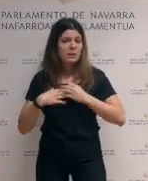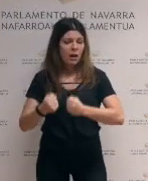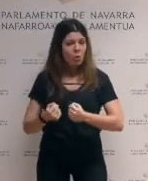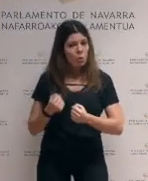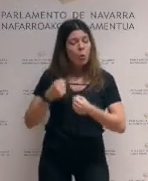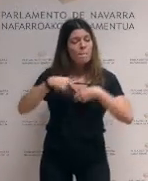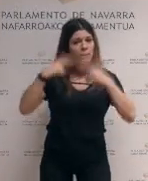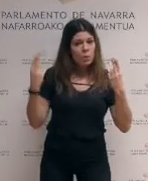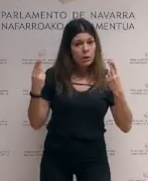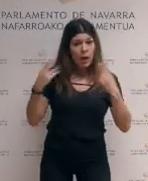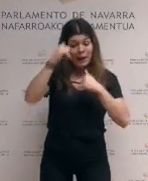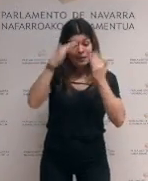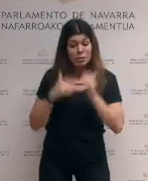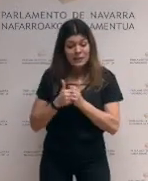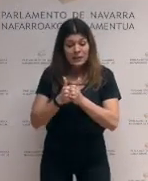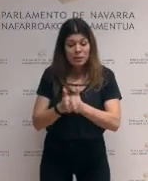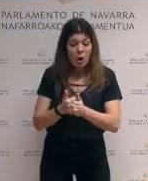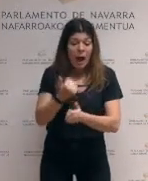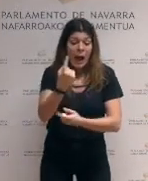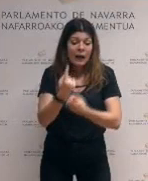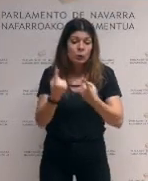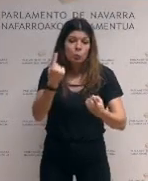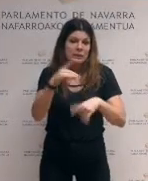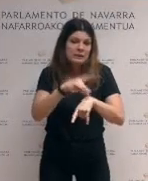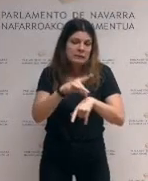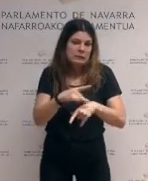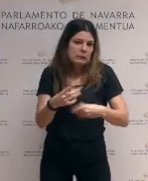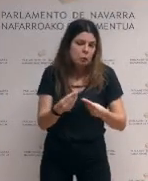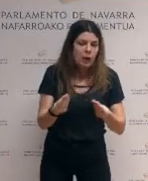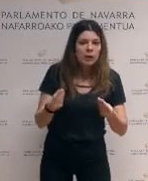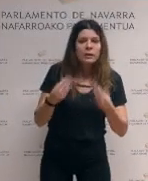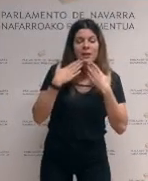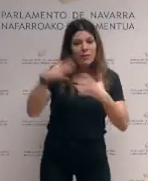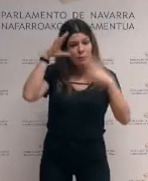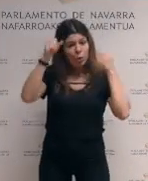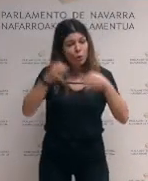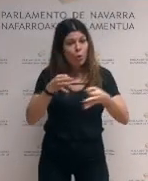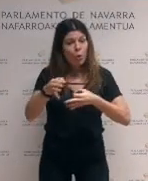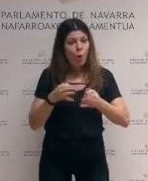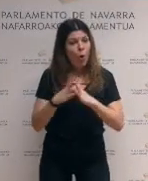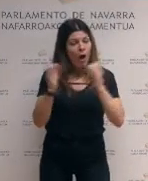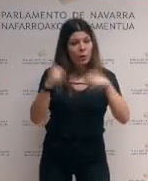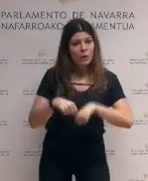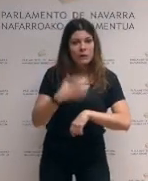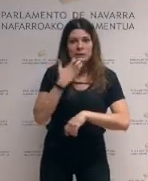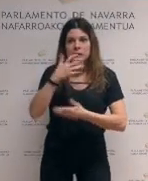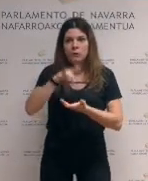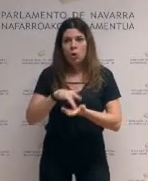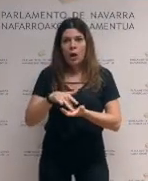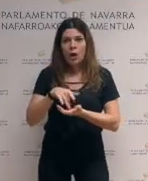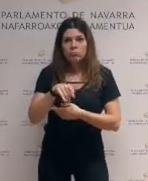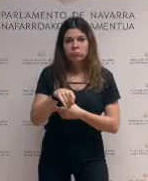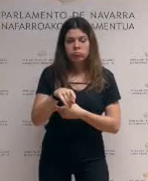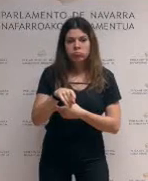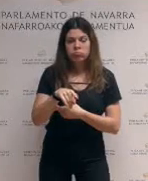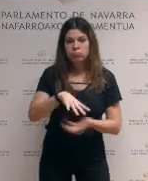para la atención y seguimiento de algunas dolencias menores a través de protocolos consensuados. ¿Qué hubiera pasado si hubiéramos puesto en marcha esto